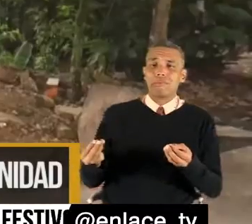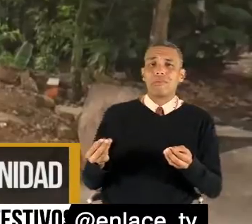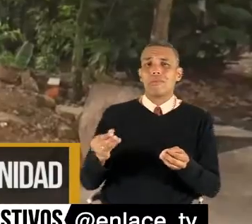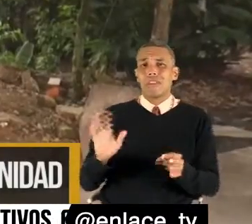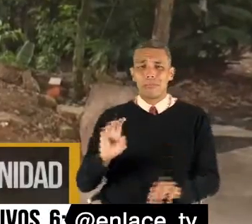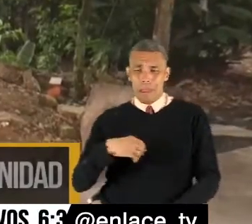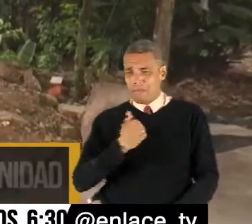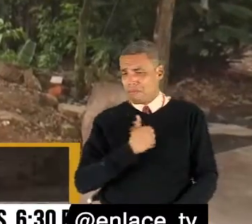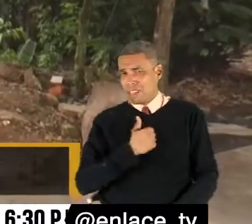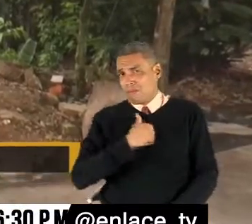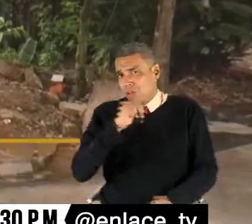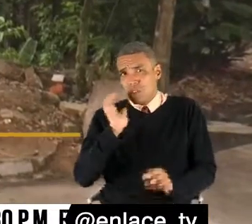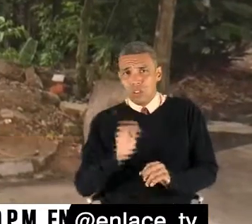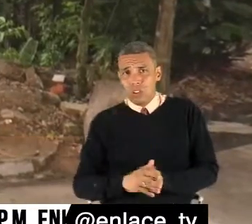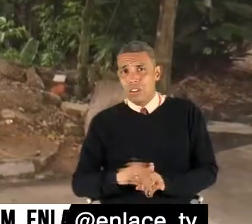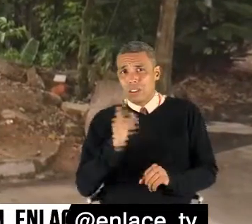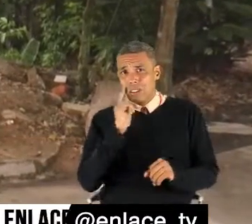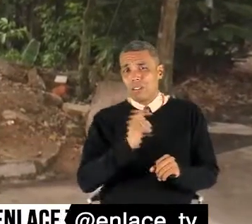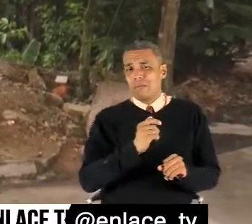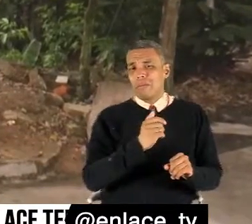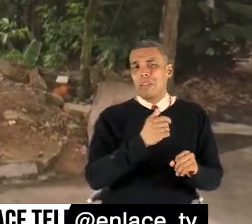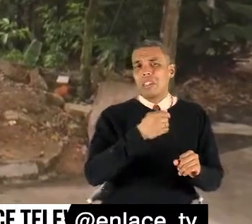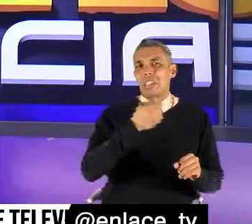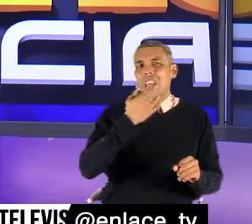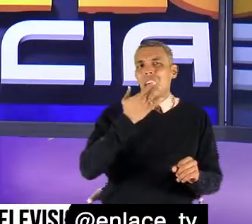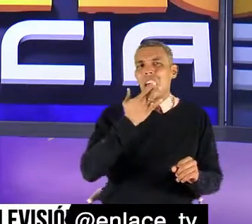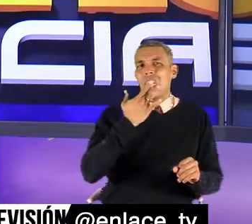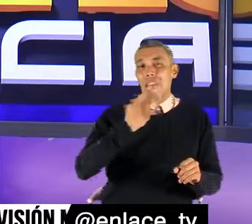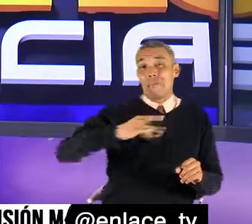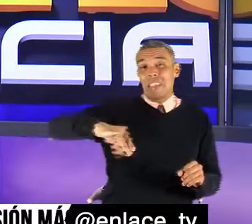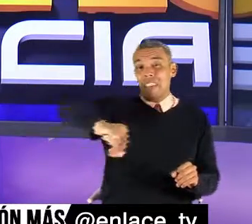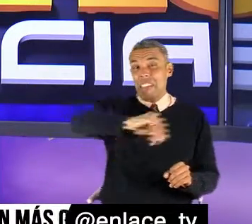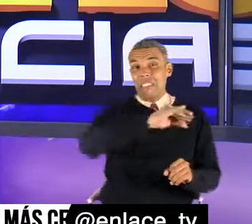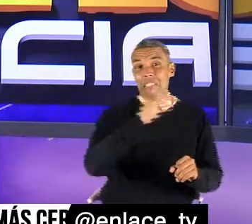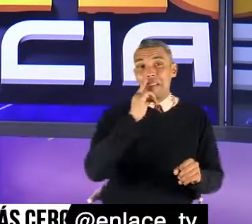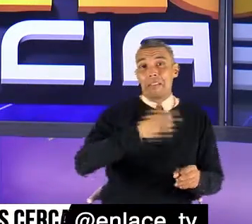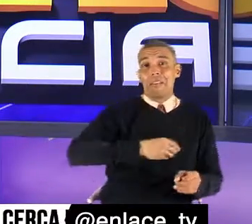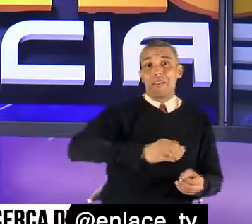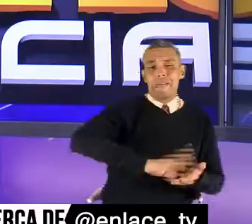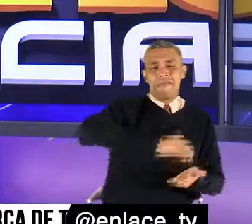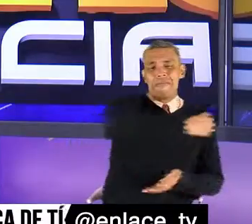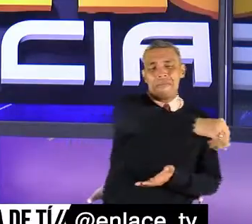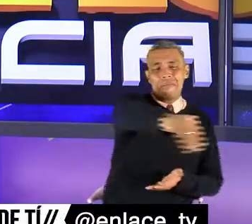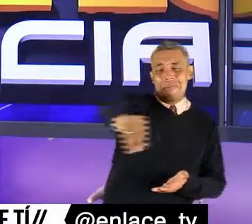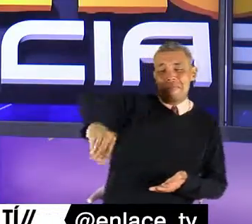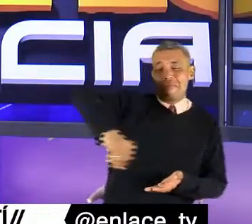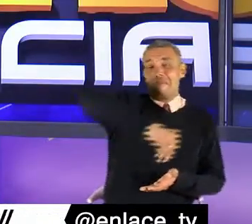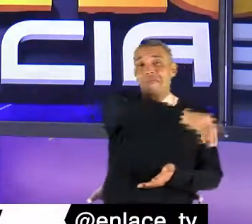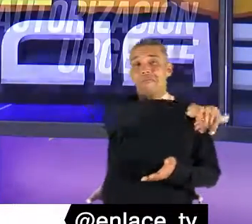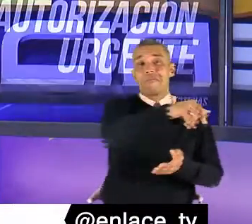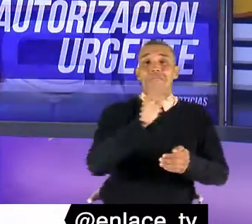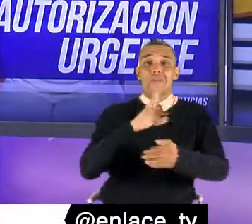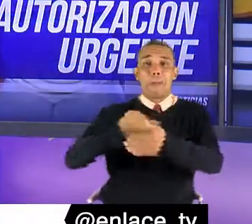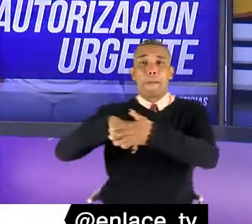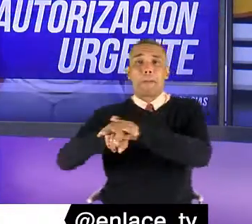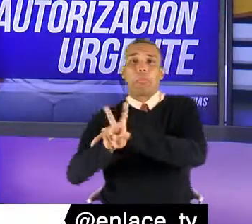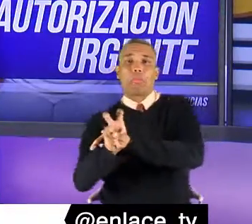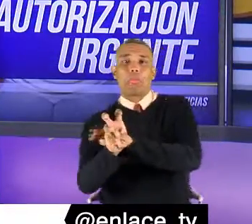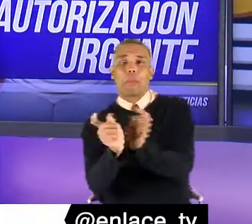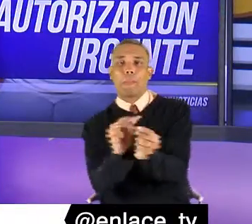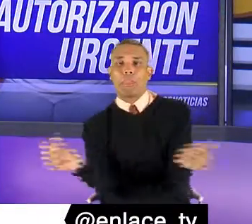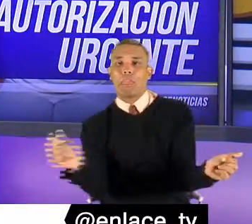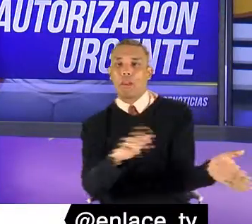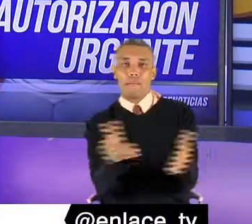cal, y algunos llegan a pesar hasta una libra. En otras noticias, una familia del municipio de San Pablo llegó